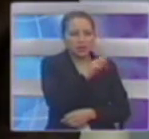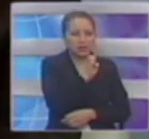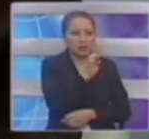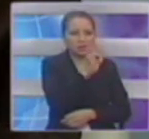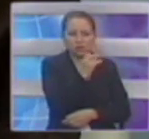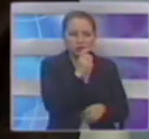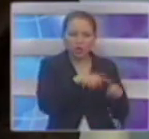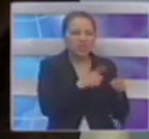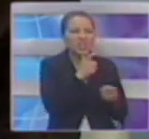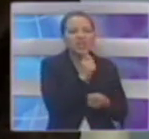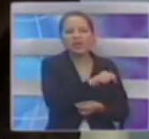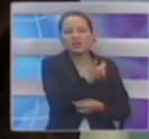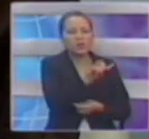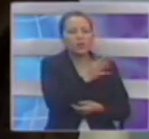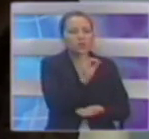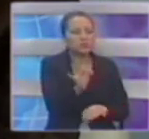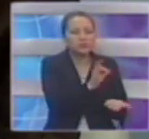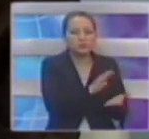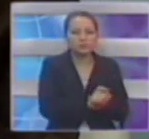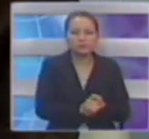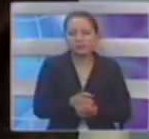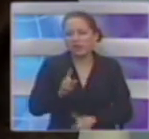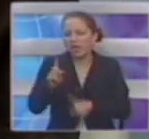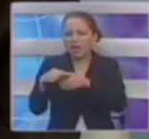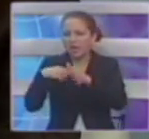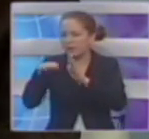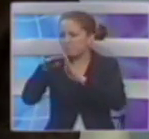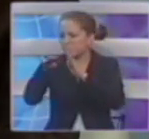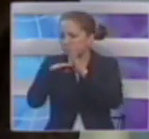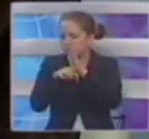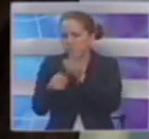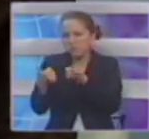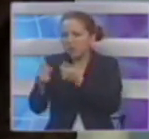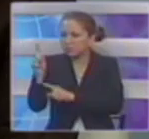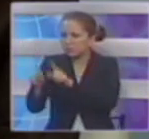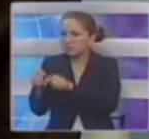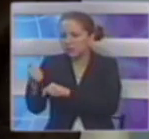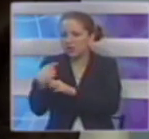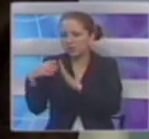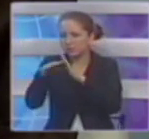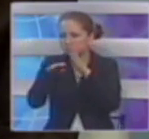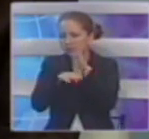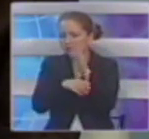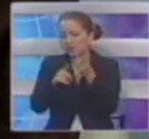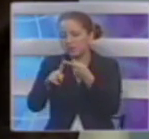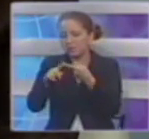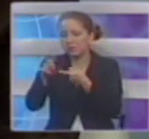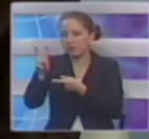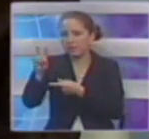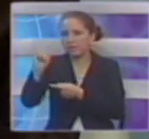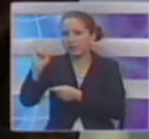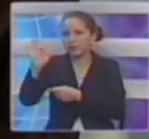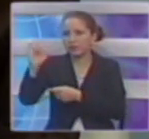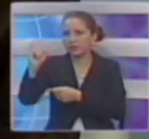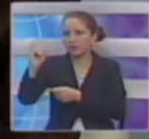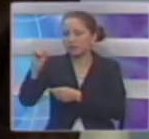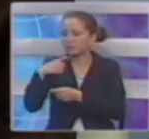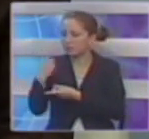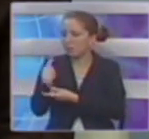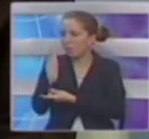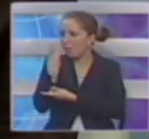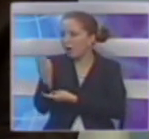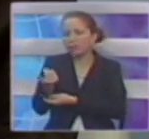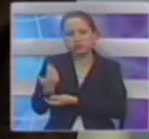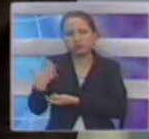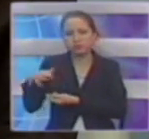tenemos algunos cuadros excelentes dentro del partido. Yo creo que Cintia ha demostrado